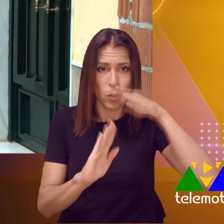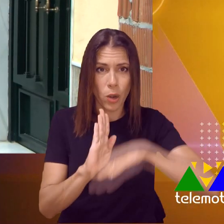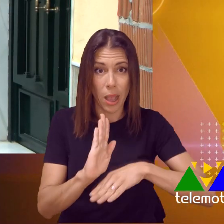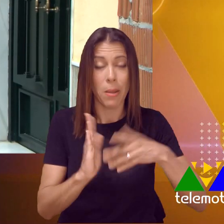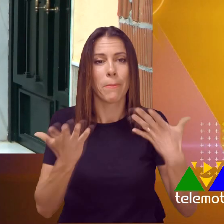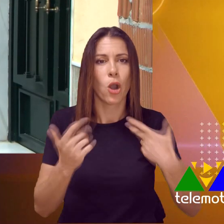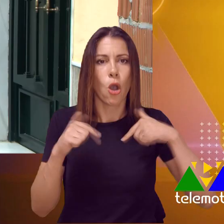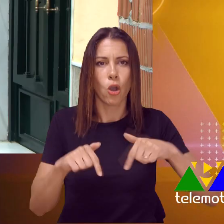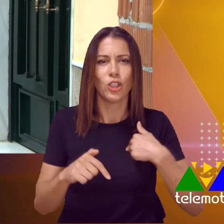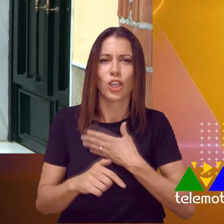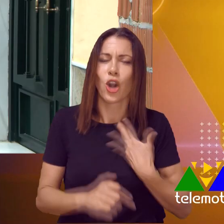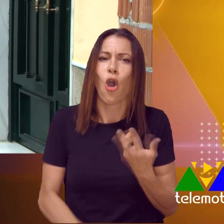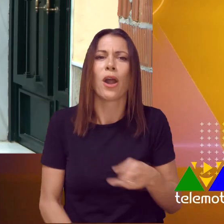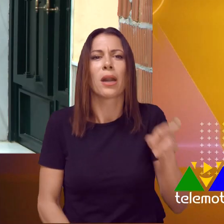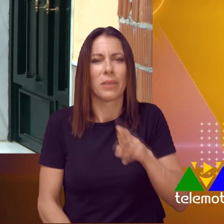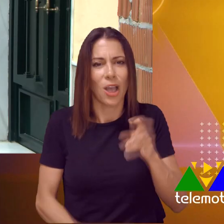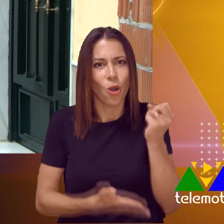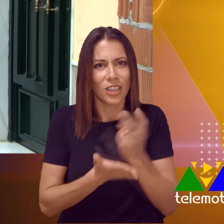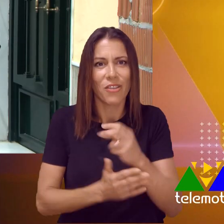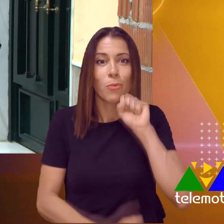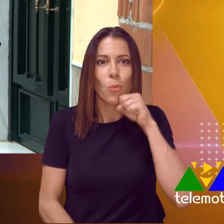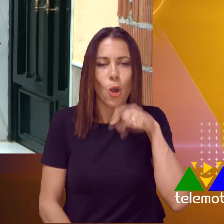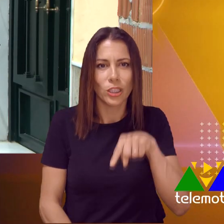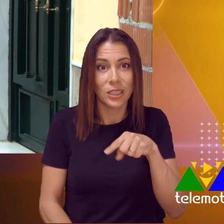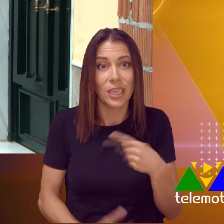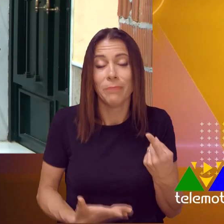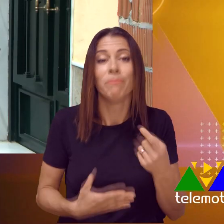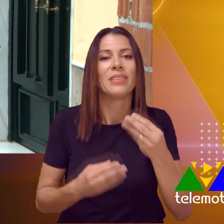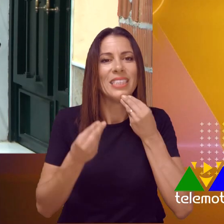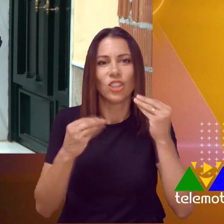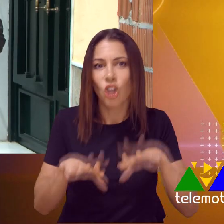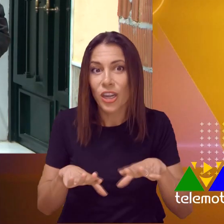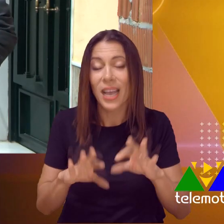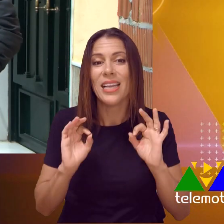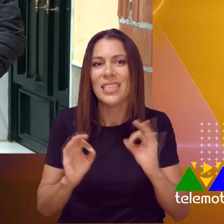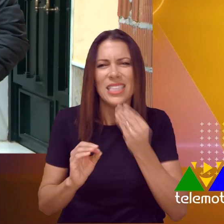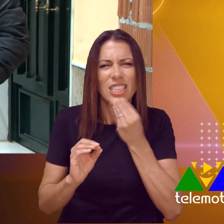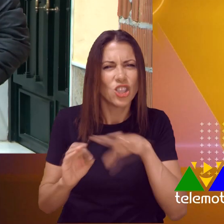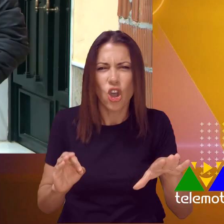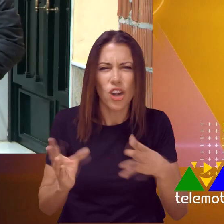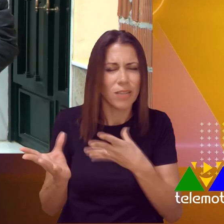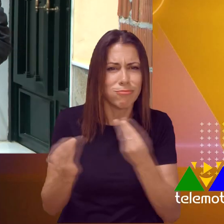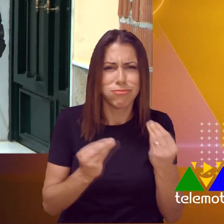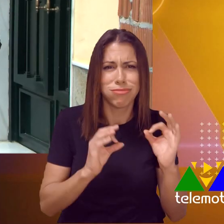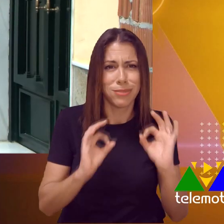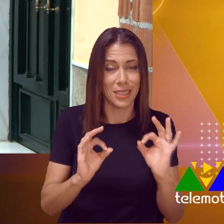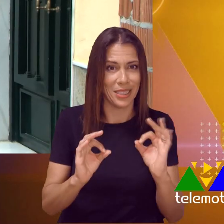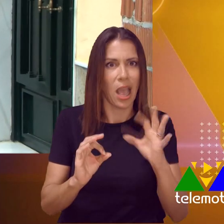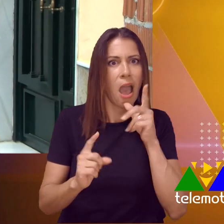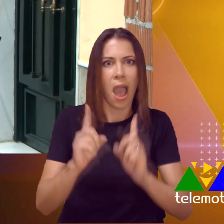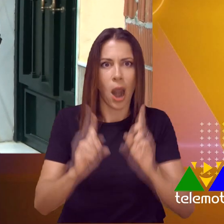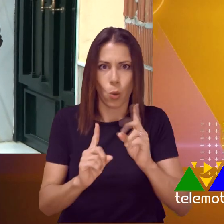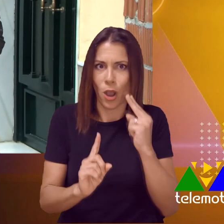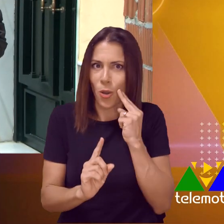volver a repasar ese Motril, pero a través de la historia o de las historias suculentas, algunas tenebrosas,